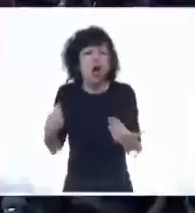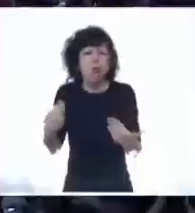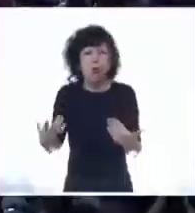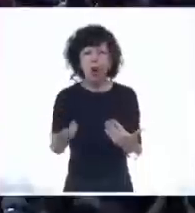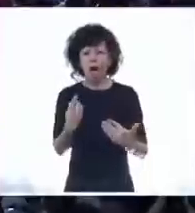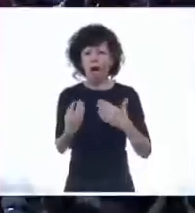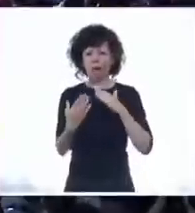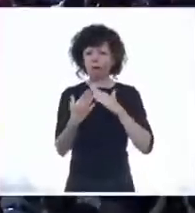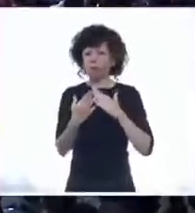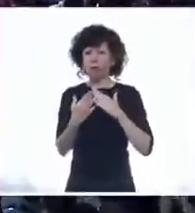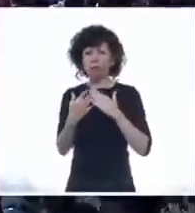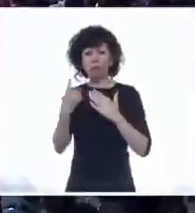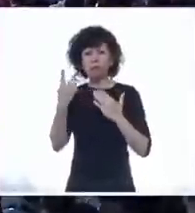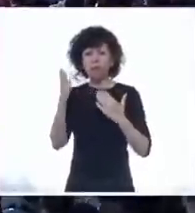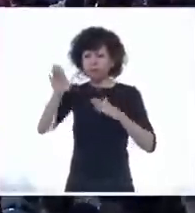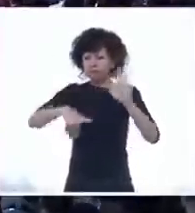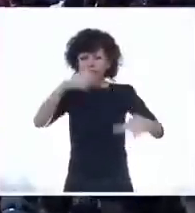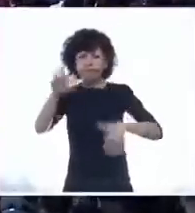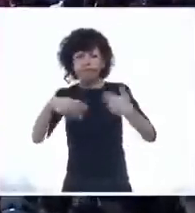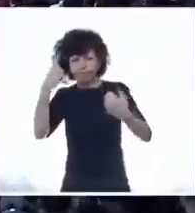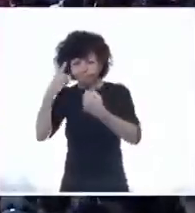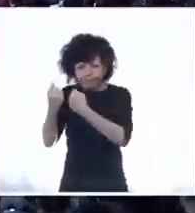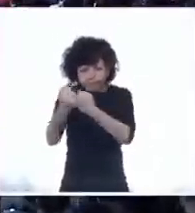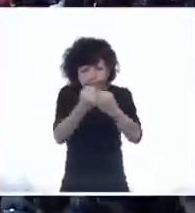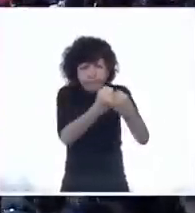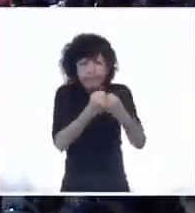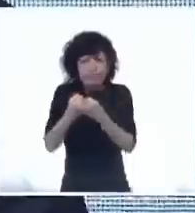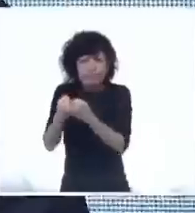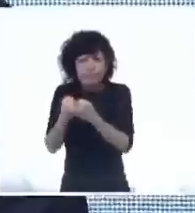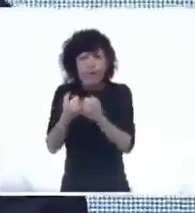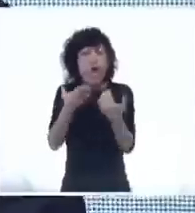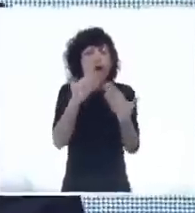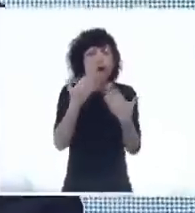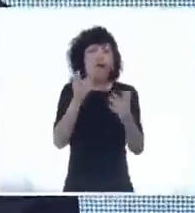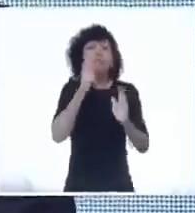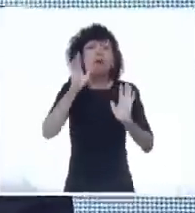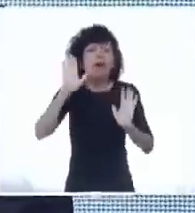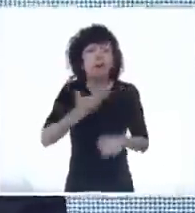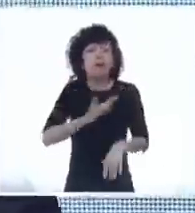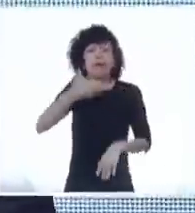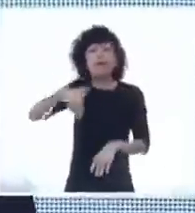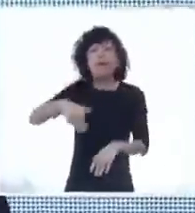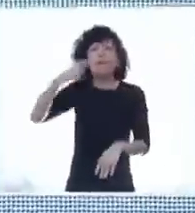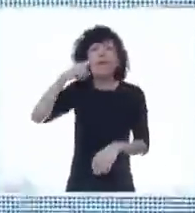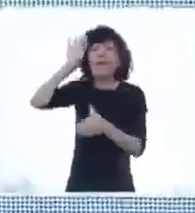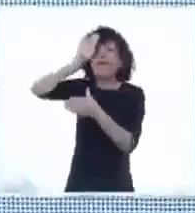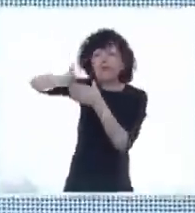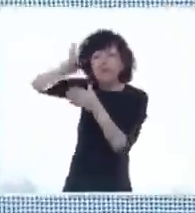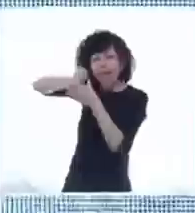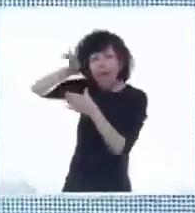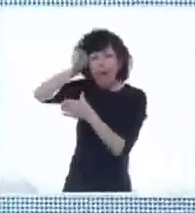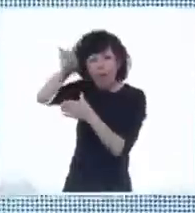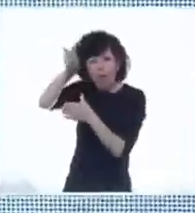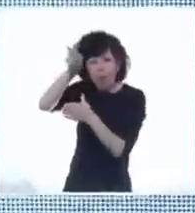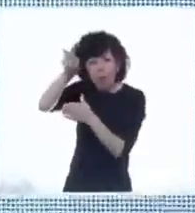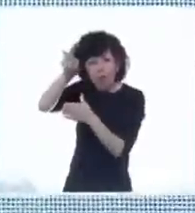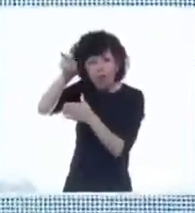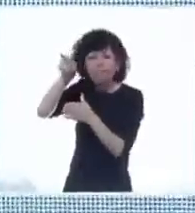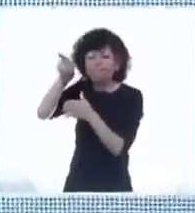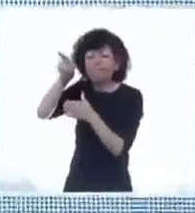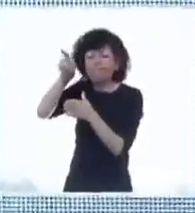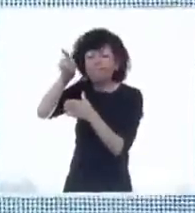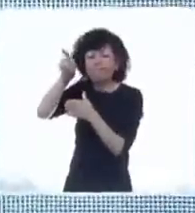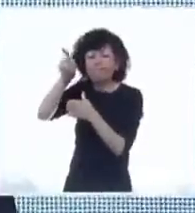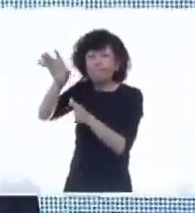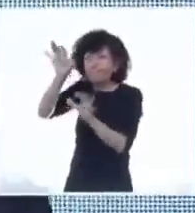fuerzas políticas, su endeudamiento con el Fondo Monetario como forma de recuperar